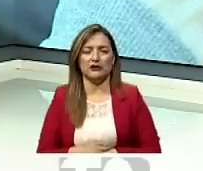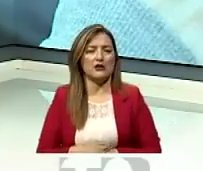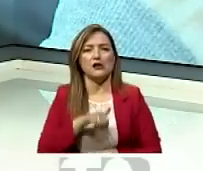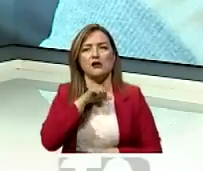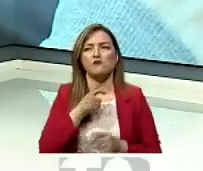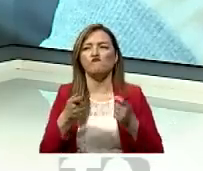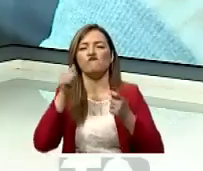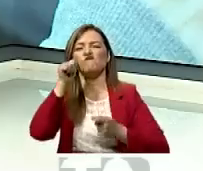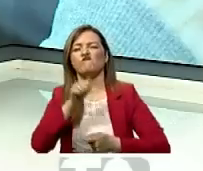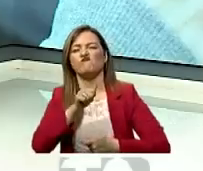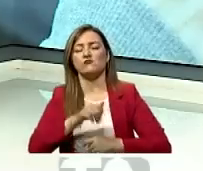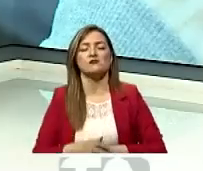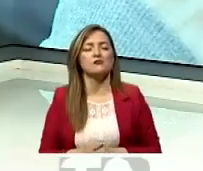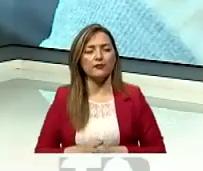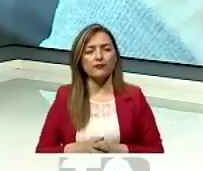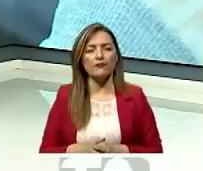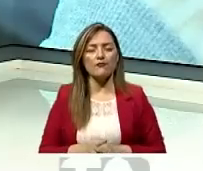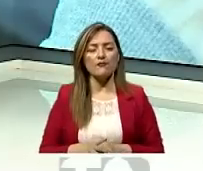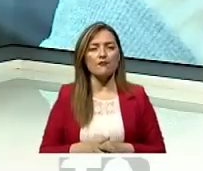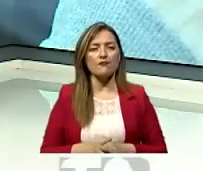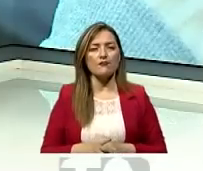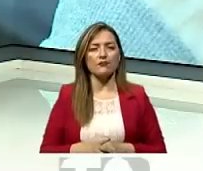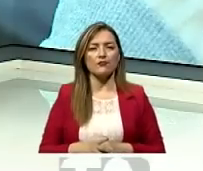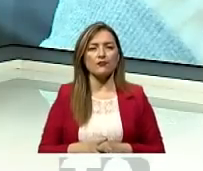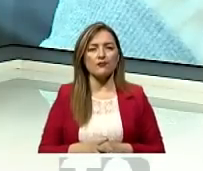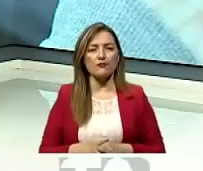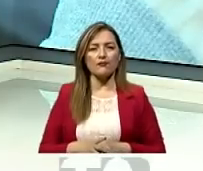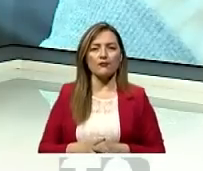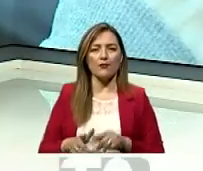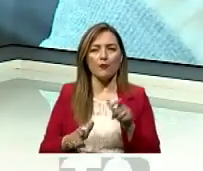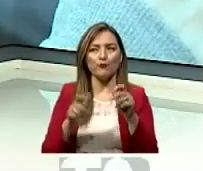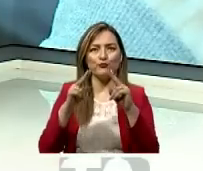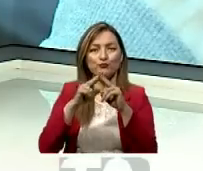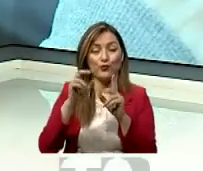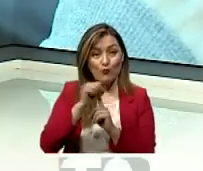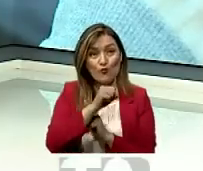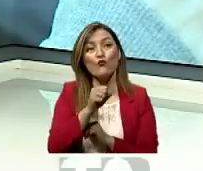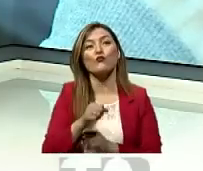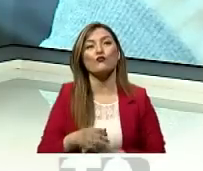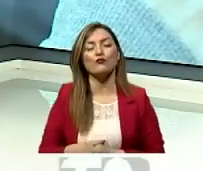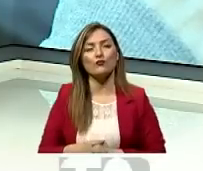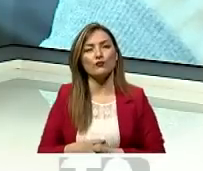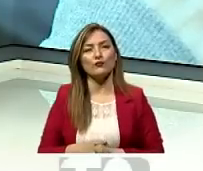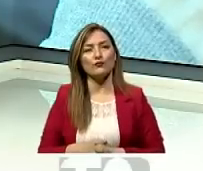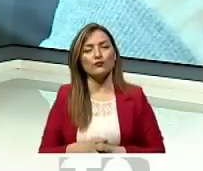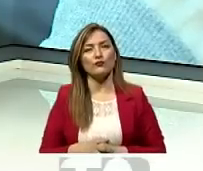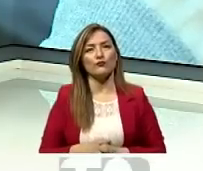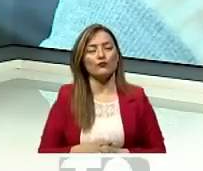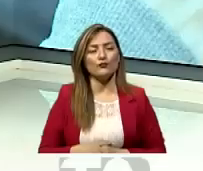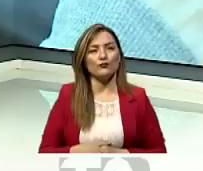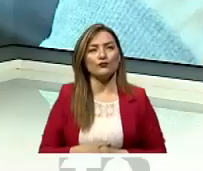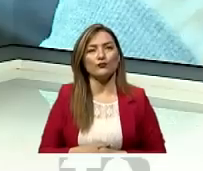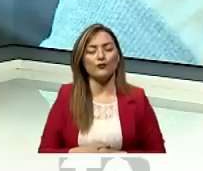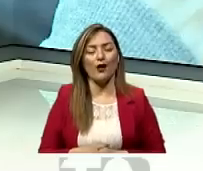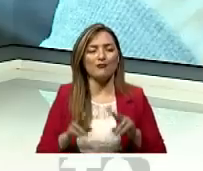la inseguridad. El llamado también es a todos los ciudadanos. Ya conocemos la situación que atravesamos por esta ola